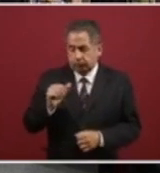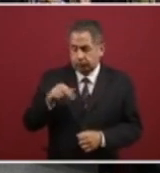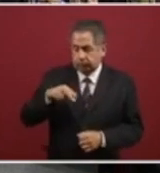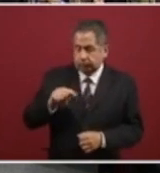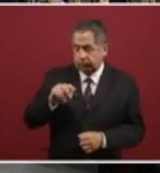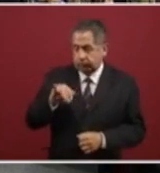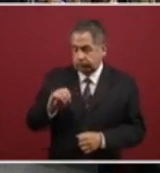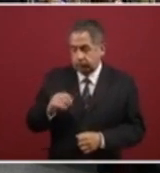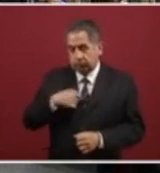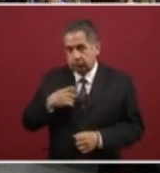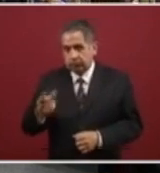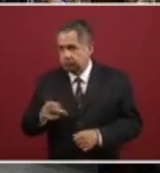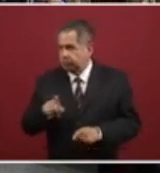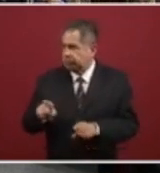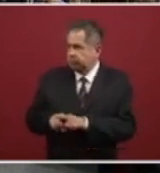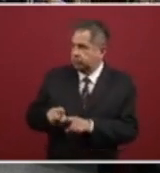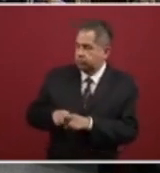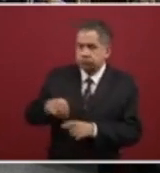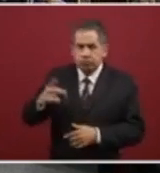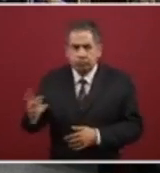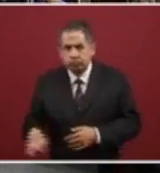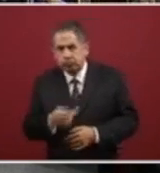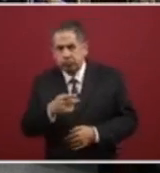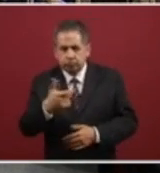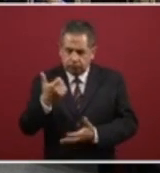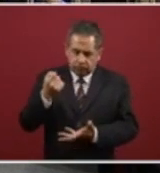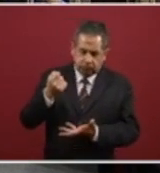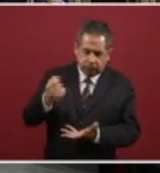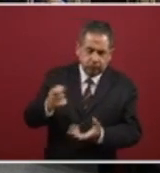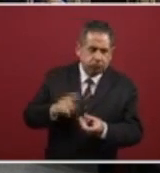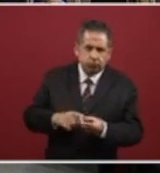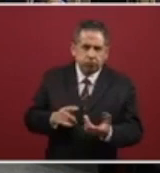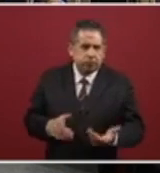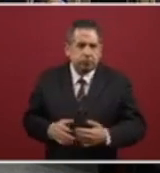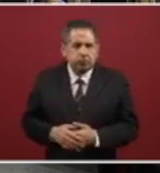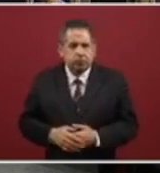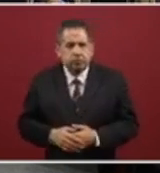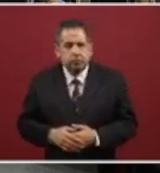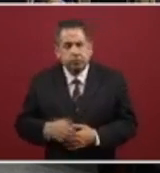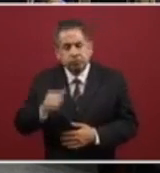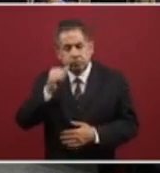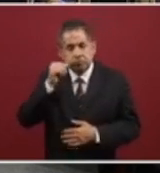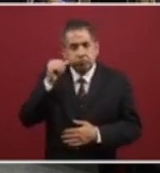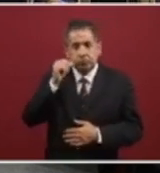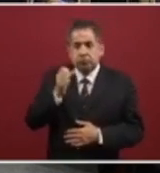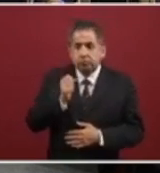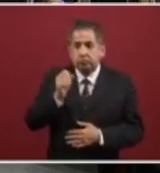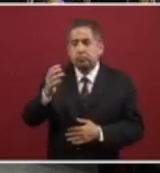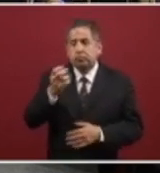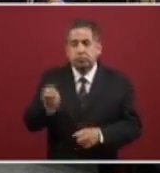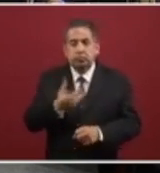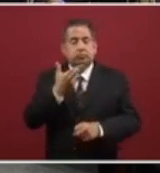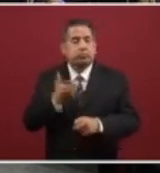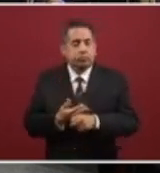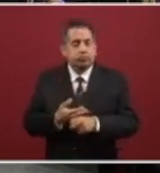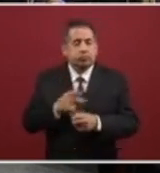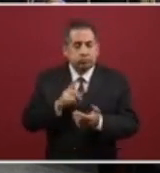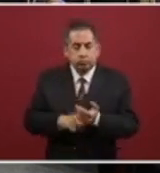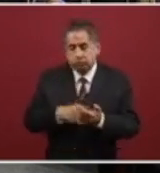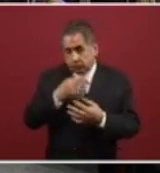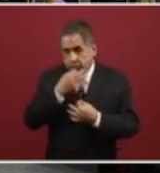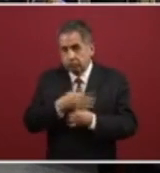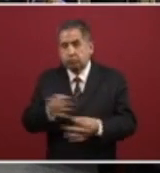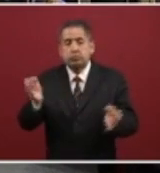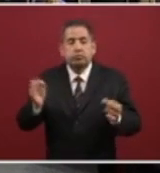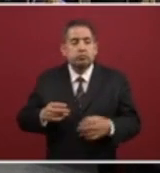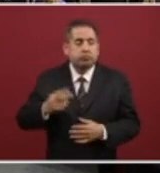Insistir un poco en la pregunta de mi compañero en el tema de los recursos. Ayer el subsecretario de Asuntos Multilaterales informa que